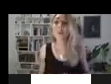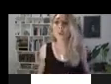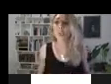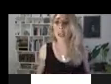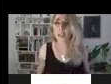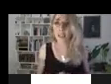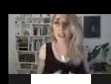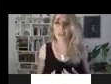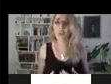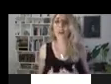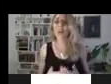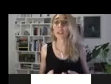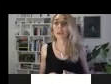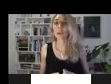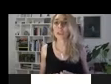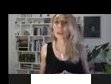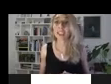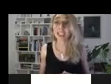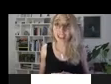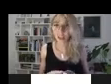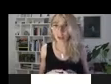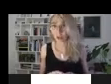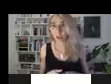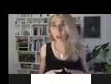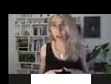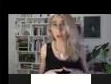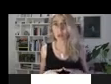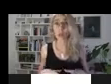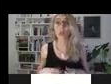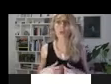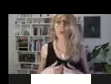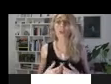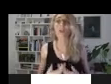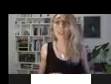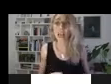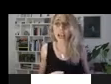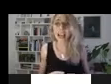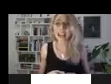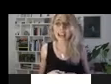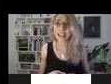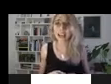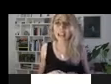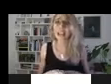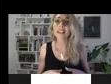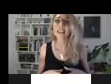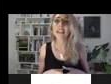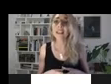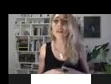que el mundo del arte es por definición una sociedad del conocimiento, es un universo social que